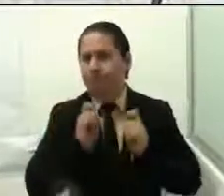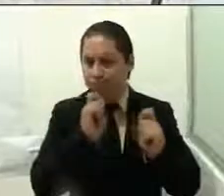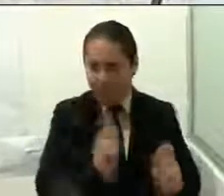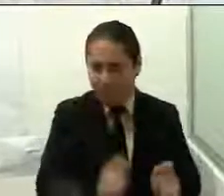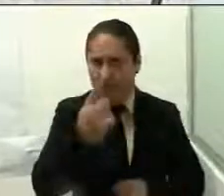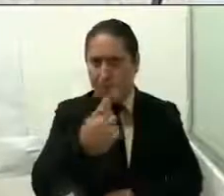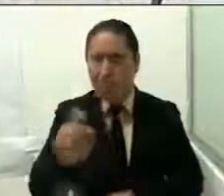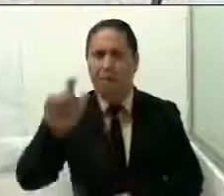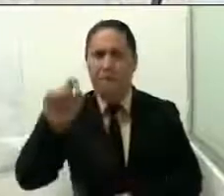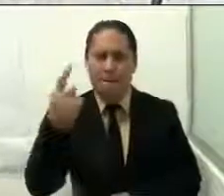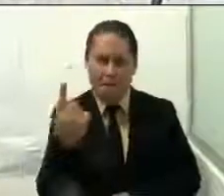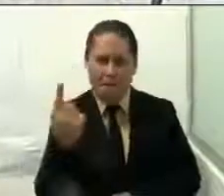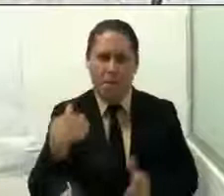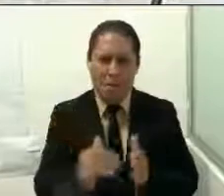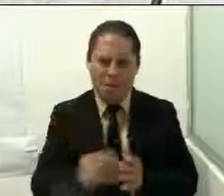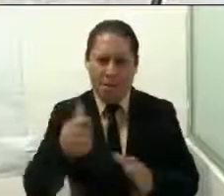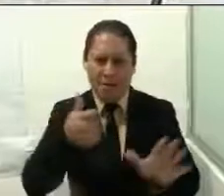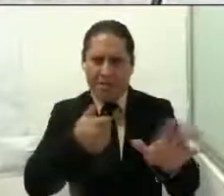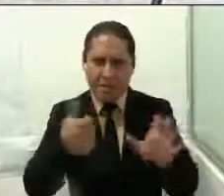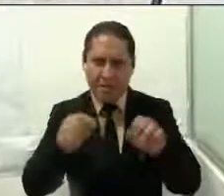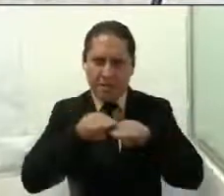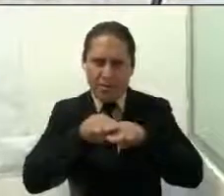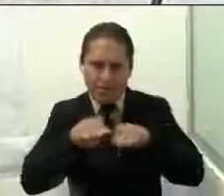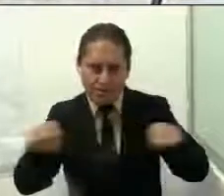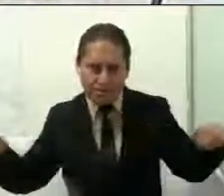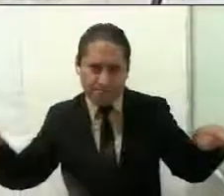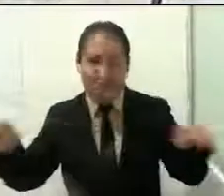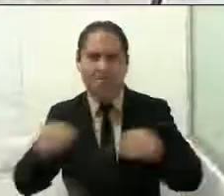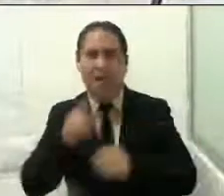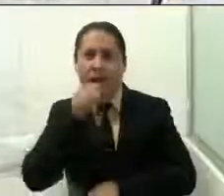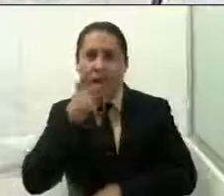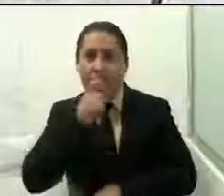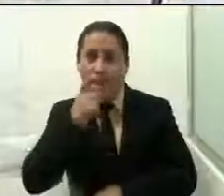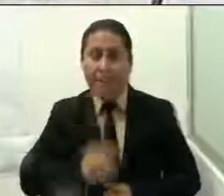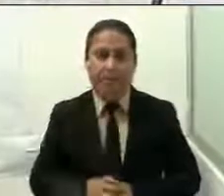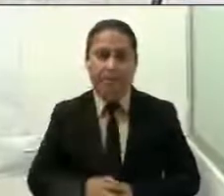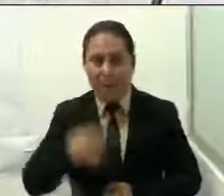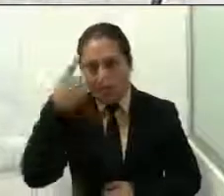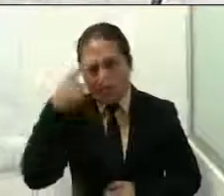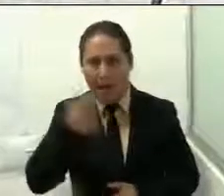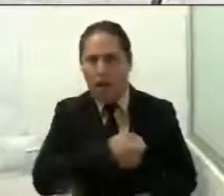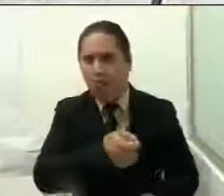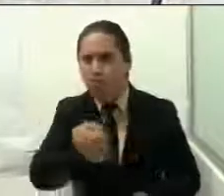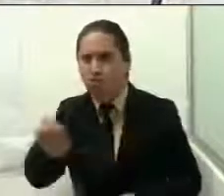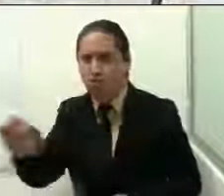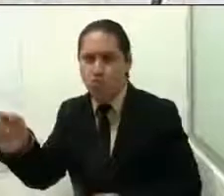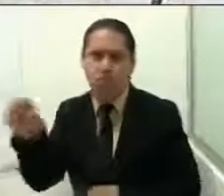121 mil 600 metros cúbicos de agua para regar 2000